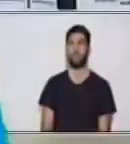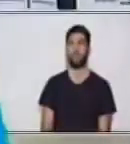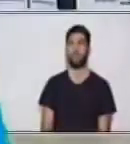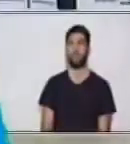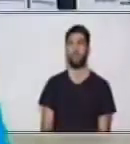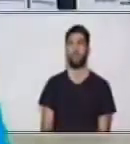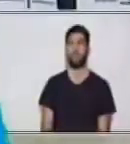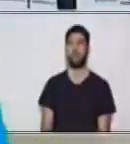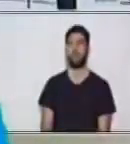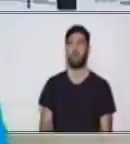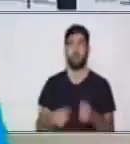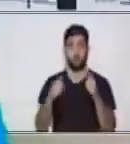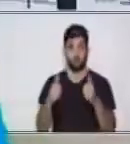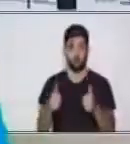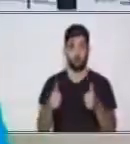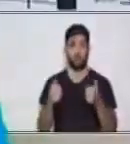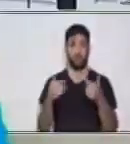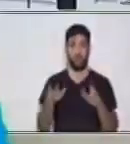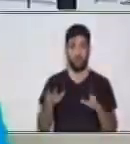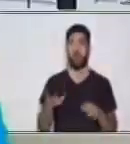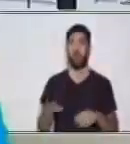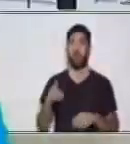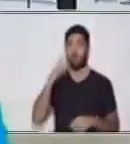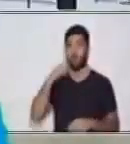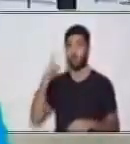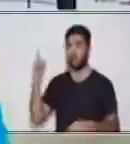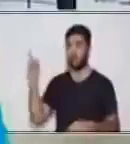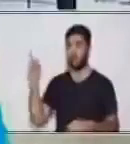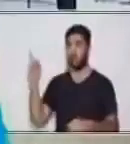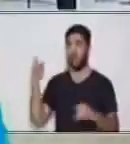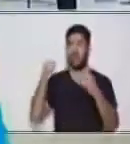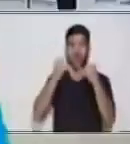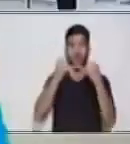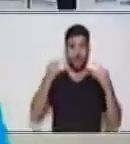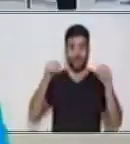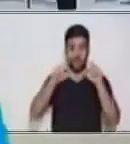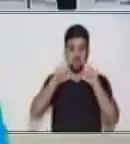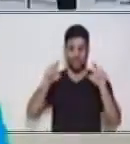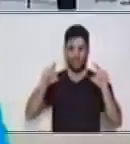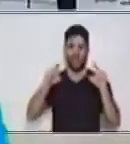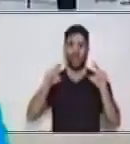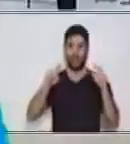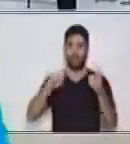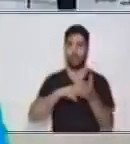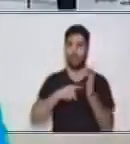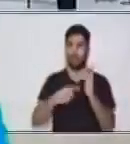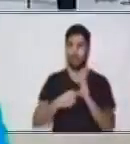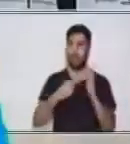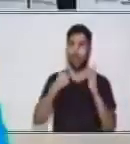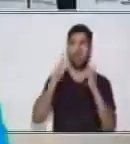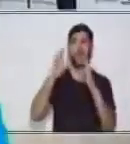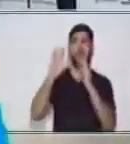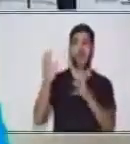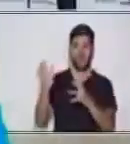Muy bien. Esta línea, si está en esta forma horizontal, quiere decir que permanece.